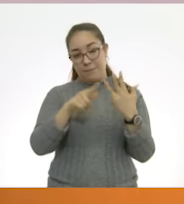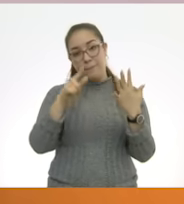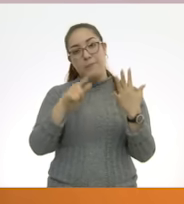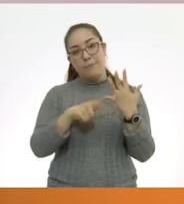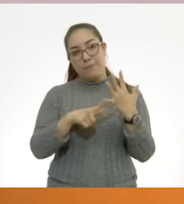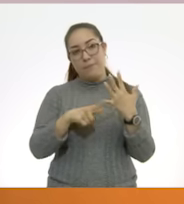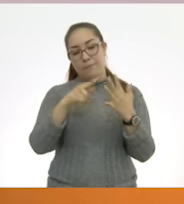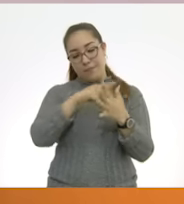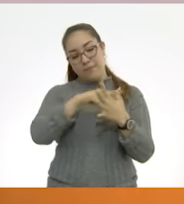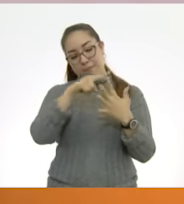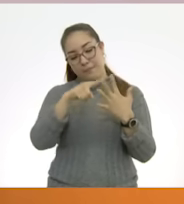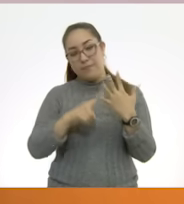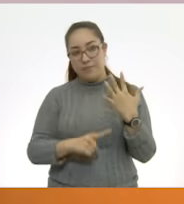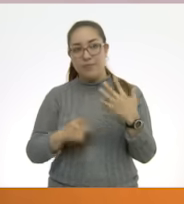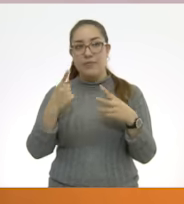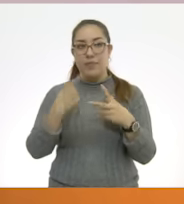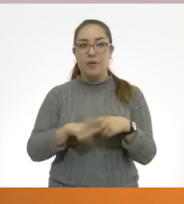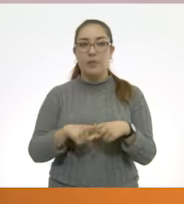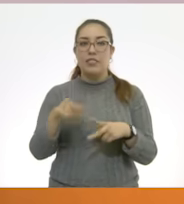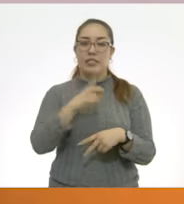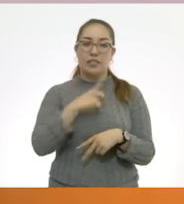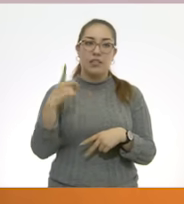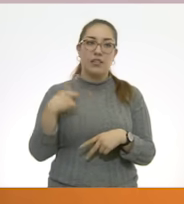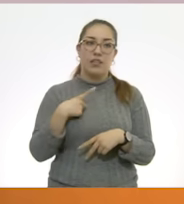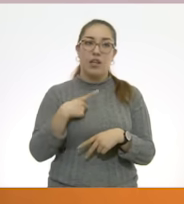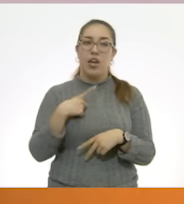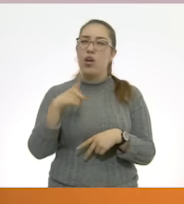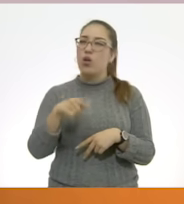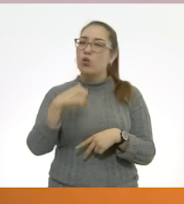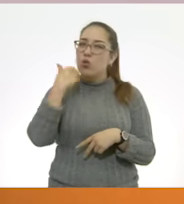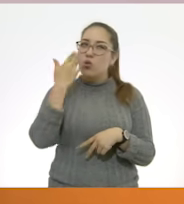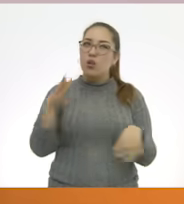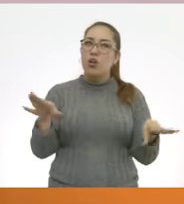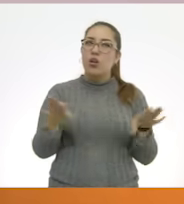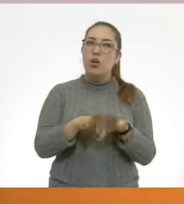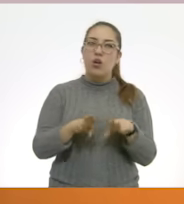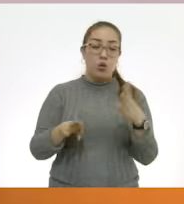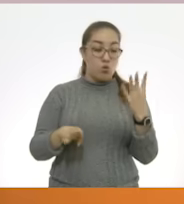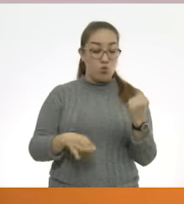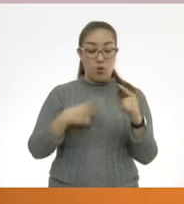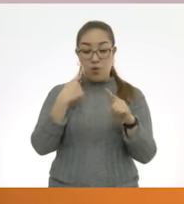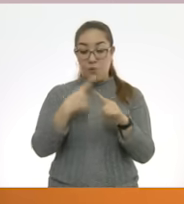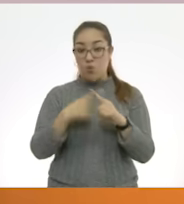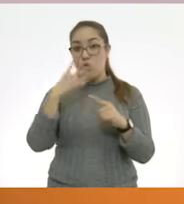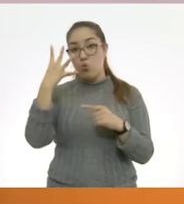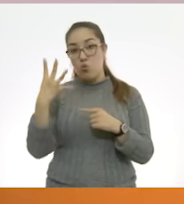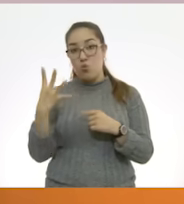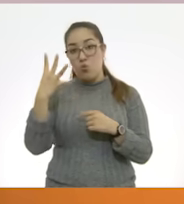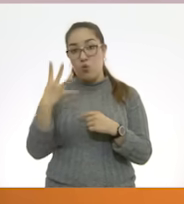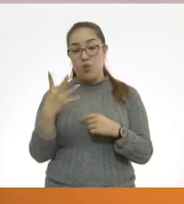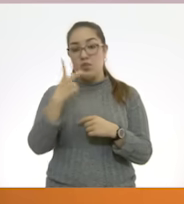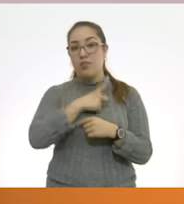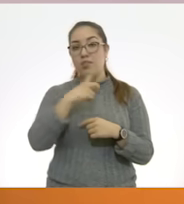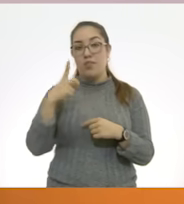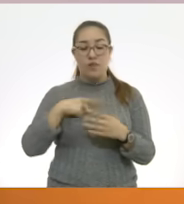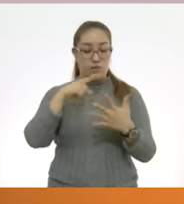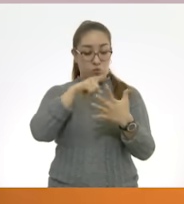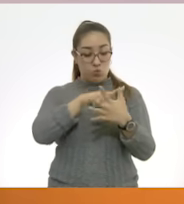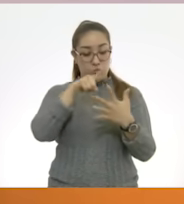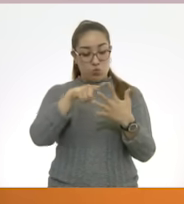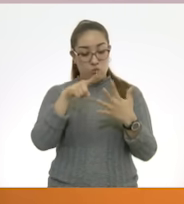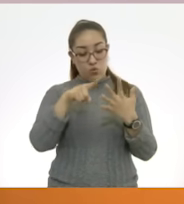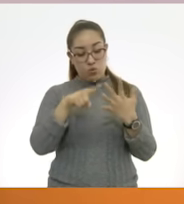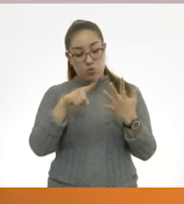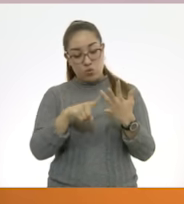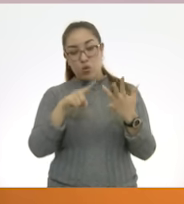4, 5 y así sucesivamente. Ok. Entonces, si quiero saber 9 por 4, tengo que bajar el que contiene el 4. Ok. A la